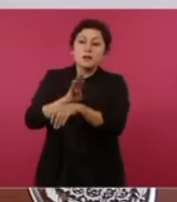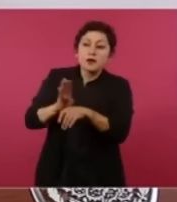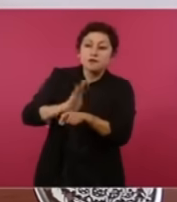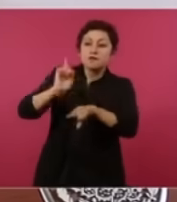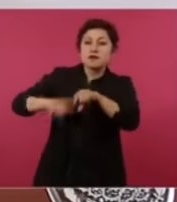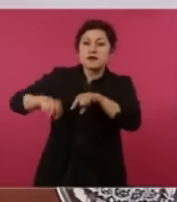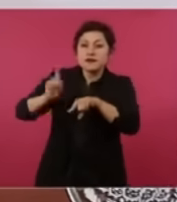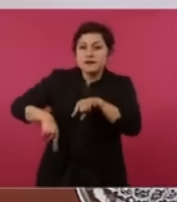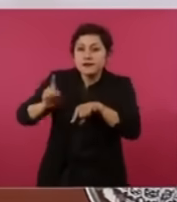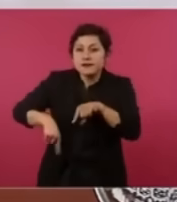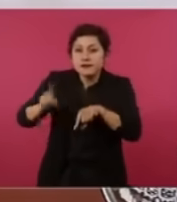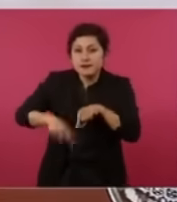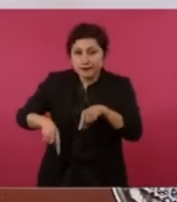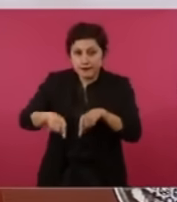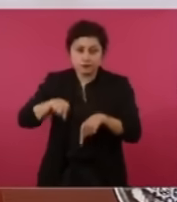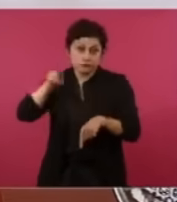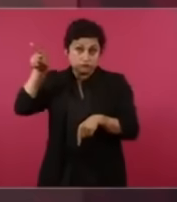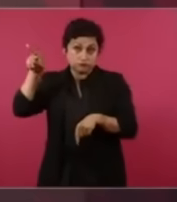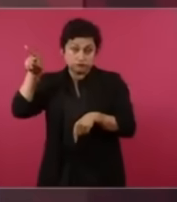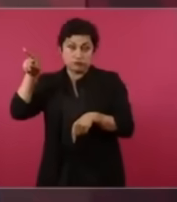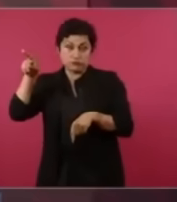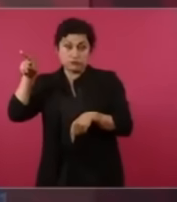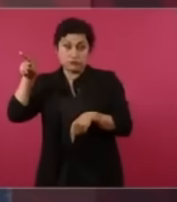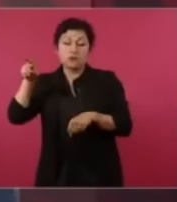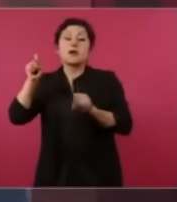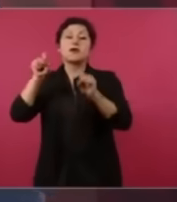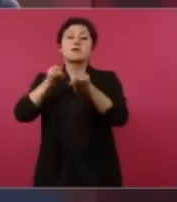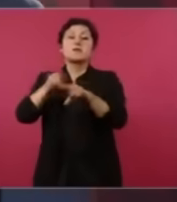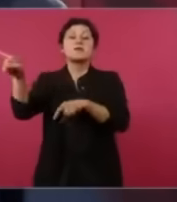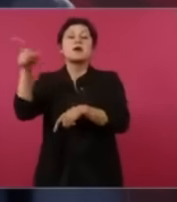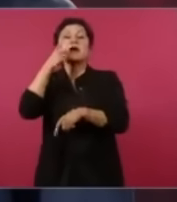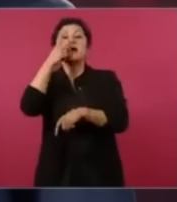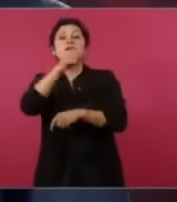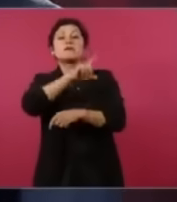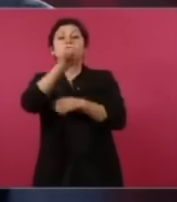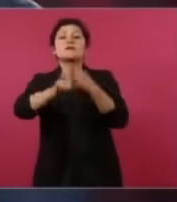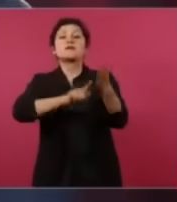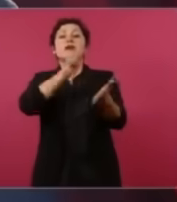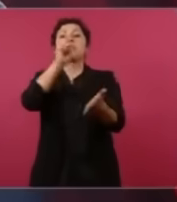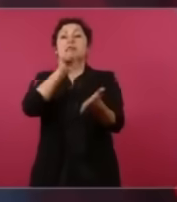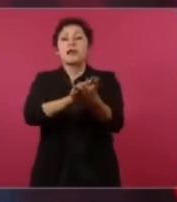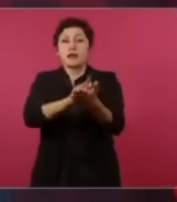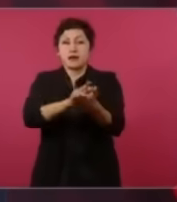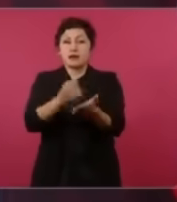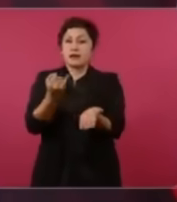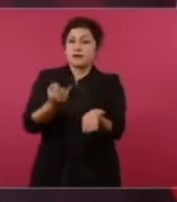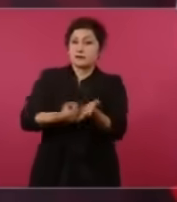Y también la reforma fiscal, que era el cobrar IVA